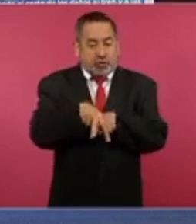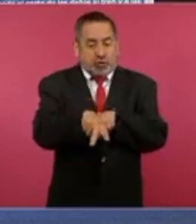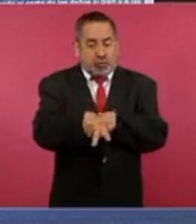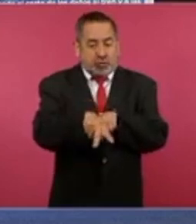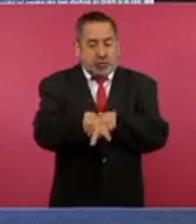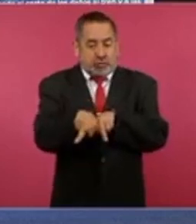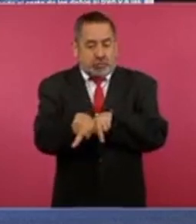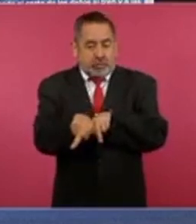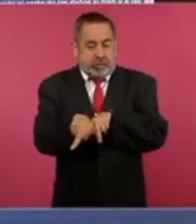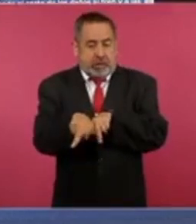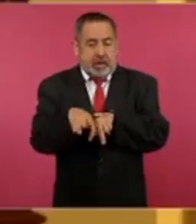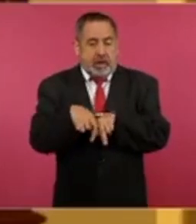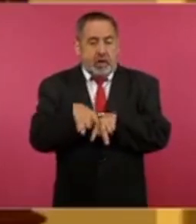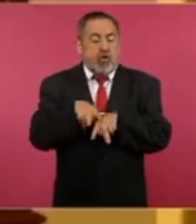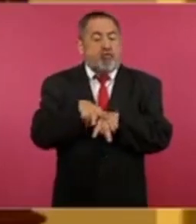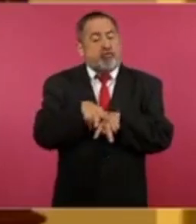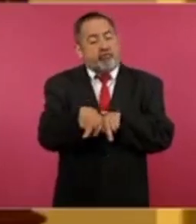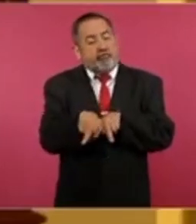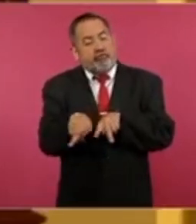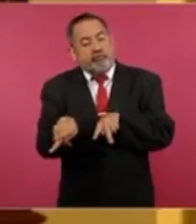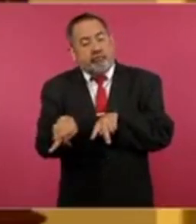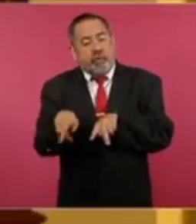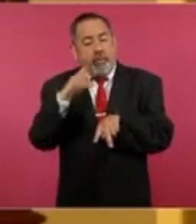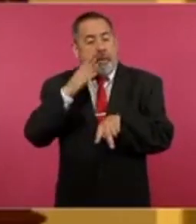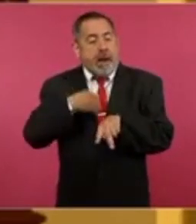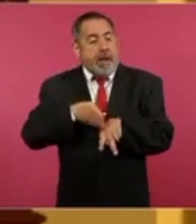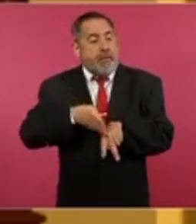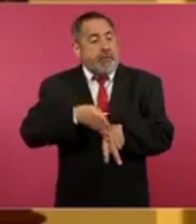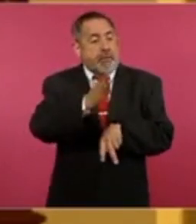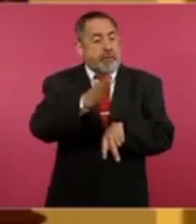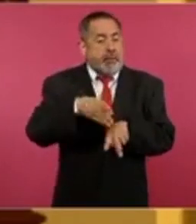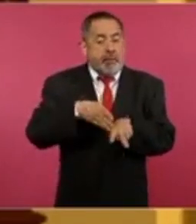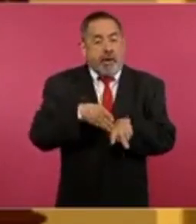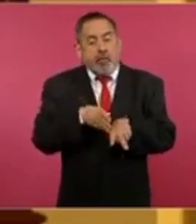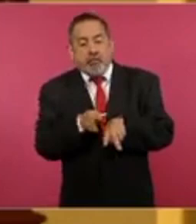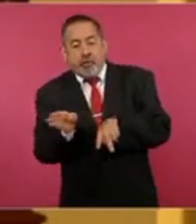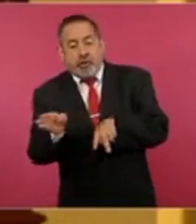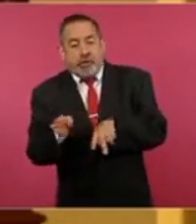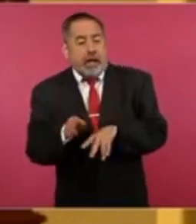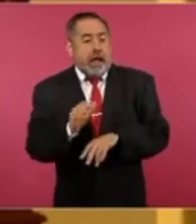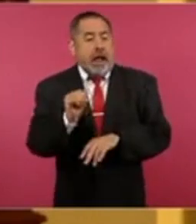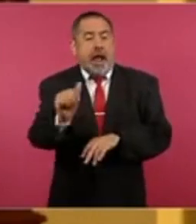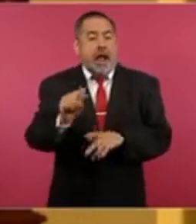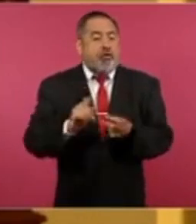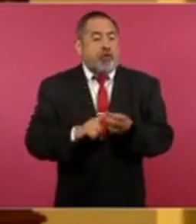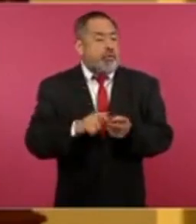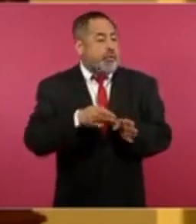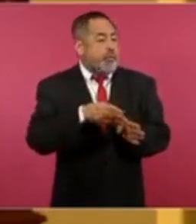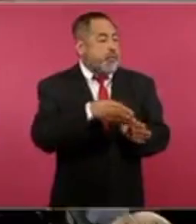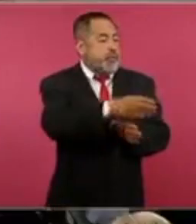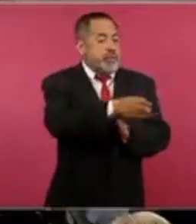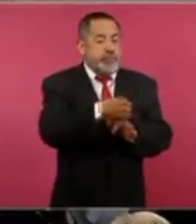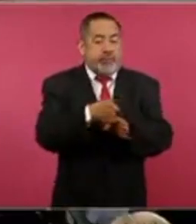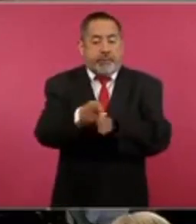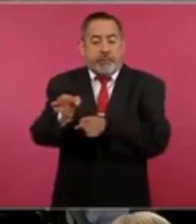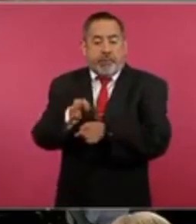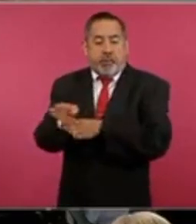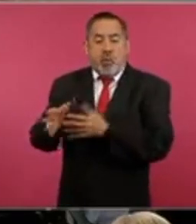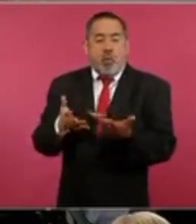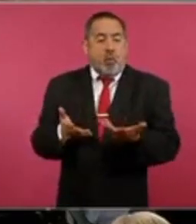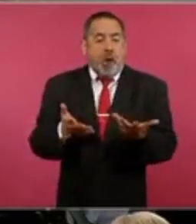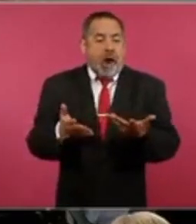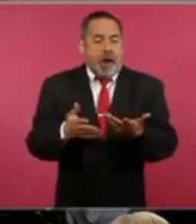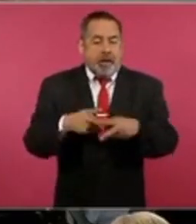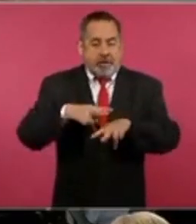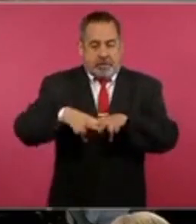el sistema donde va distribuyendo hacia dónde tiene que irse el tren. Este